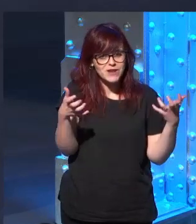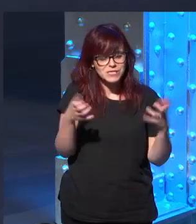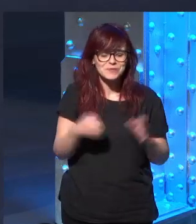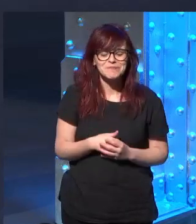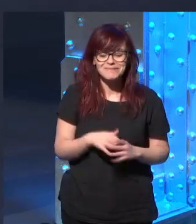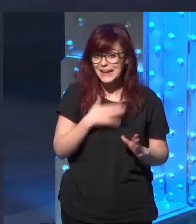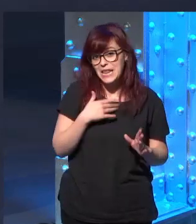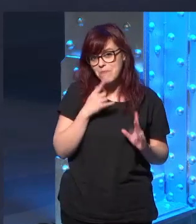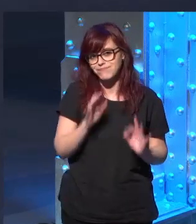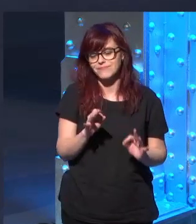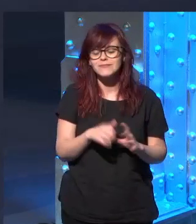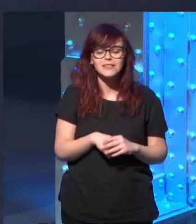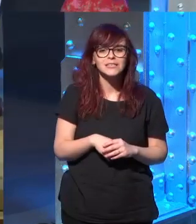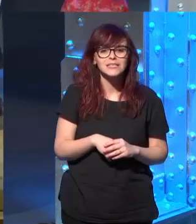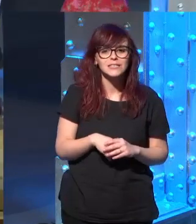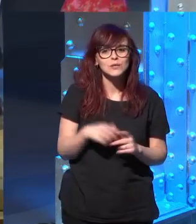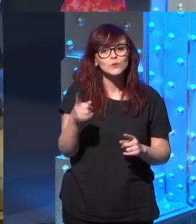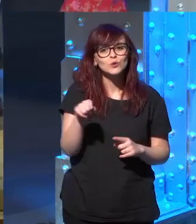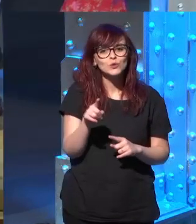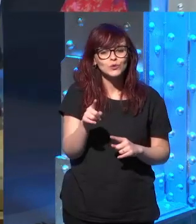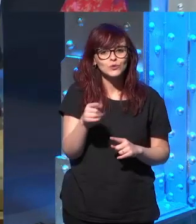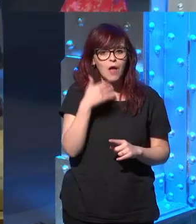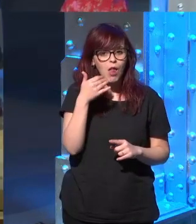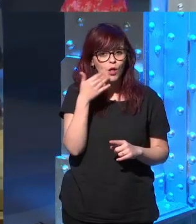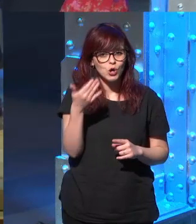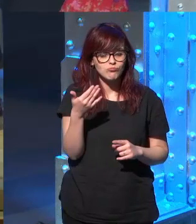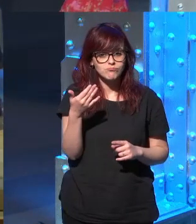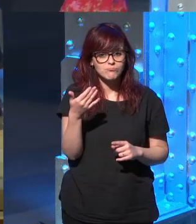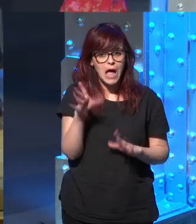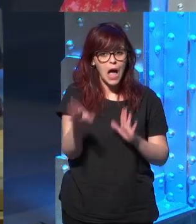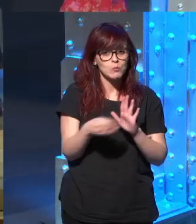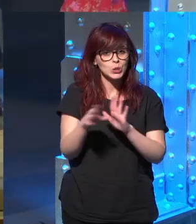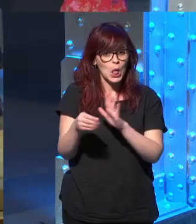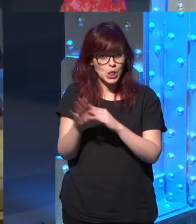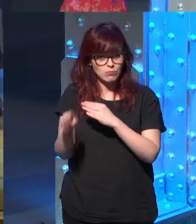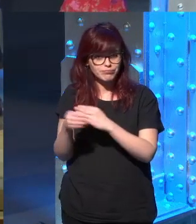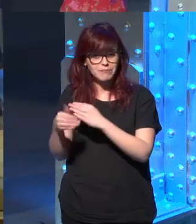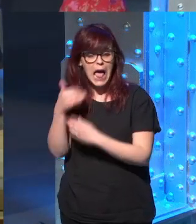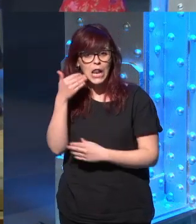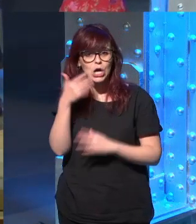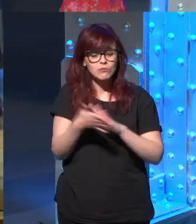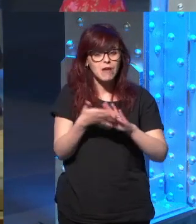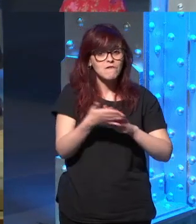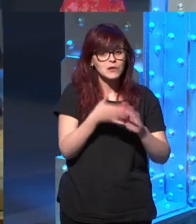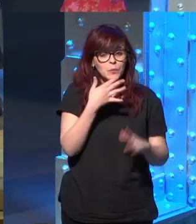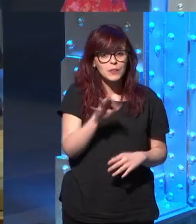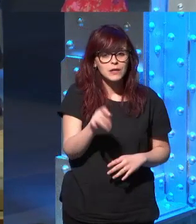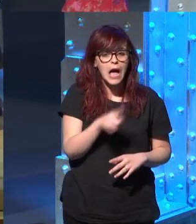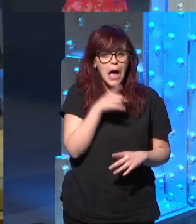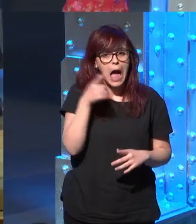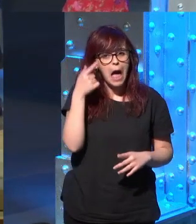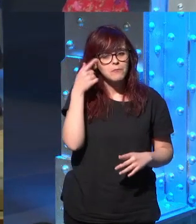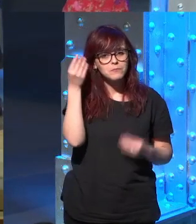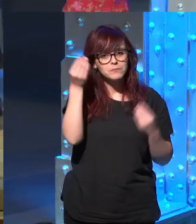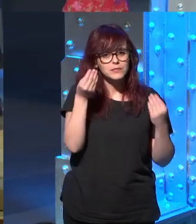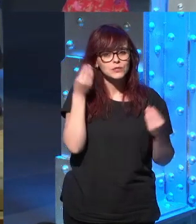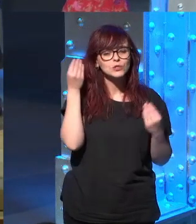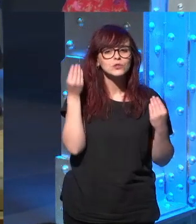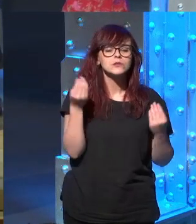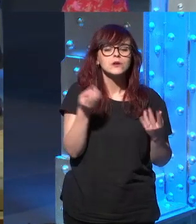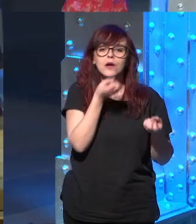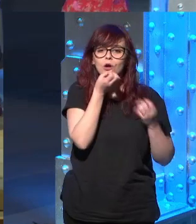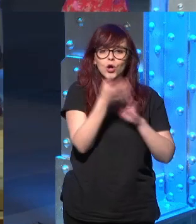eso. ¿Vosotros tenéis alguna aportación al respecto? Yo como lo que